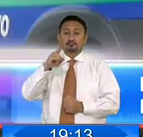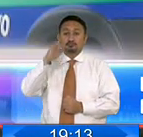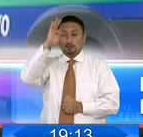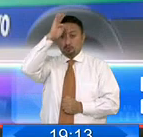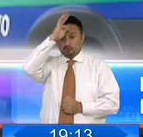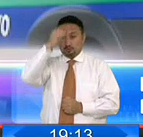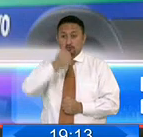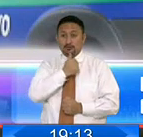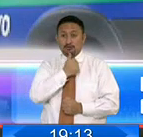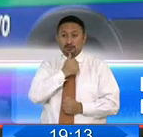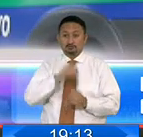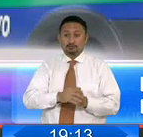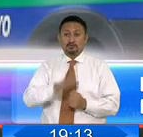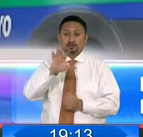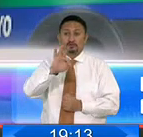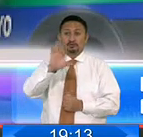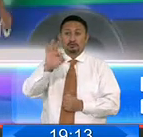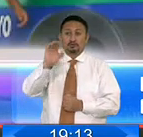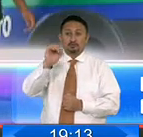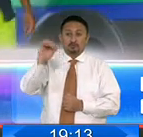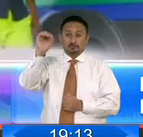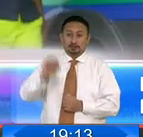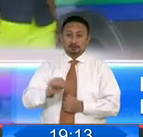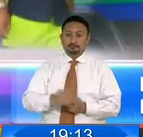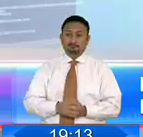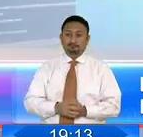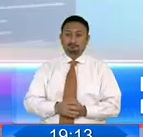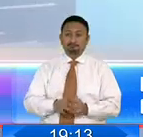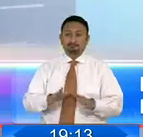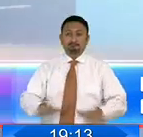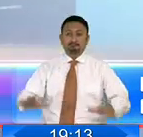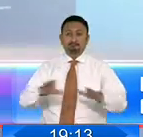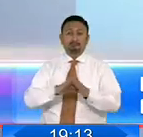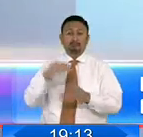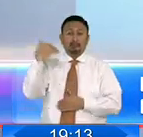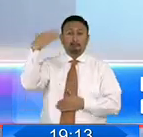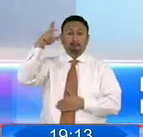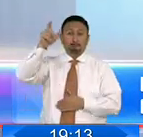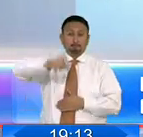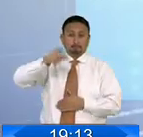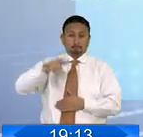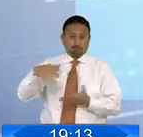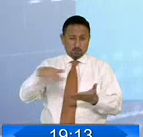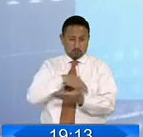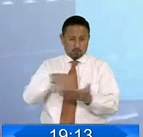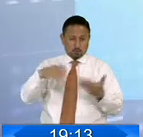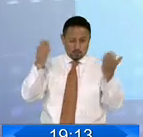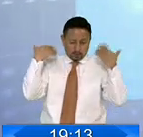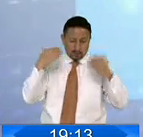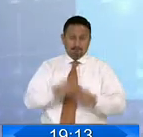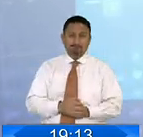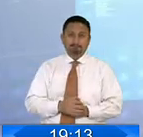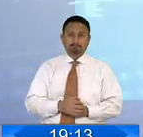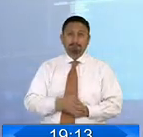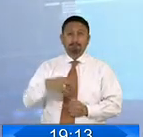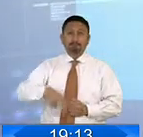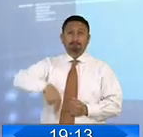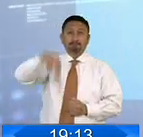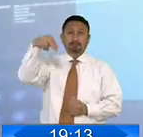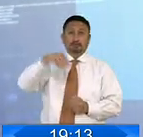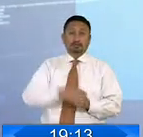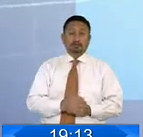privadas es del 99 por ciento los sectores con mayor número de casos sospechosos incluso en el norte